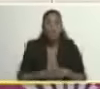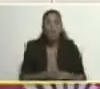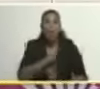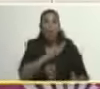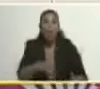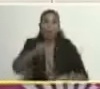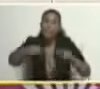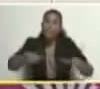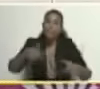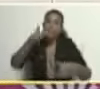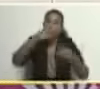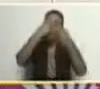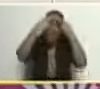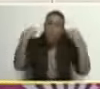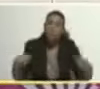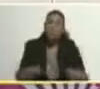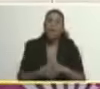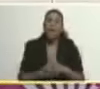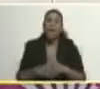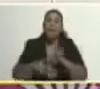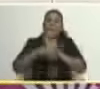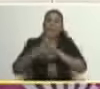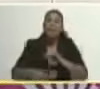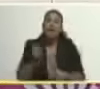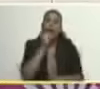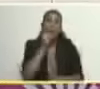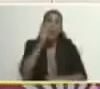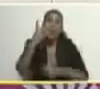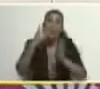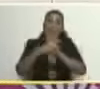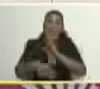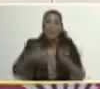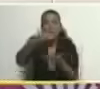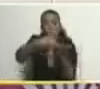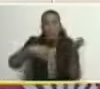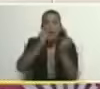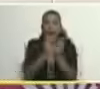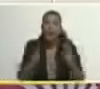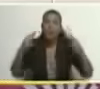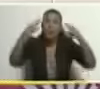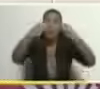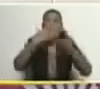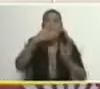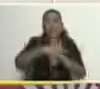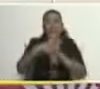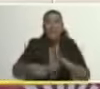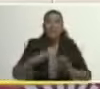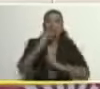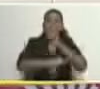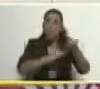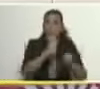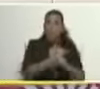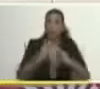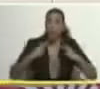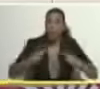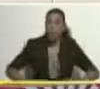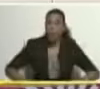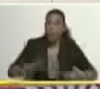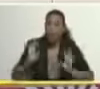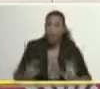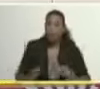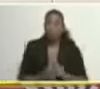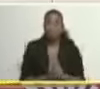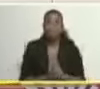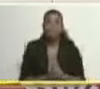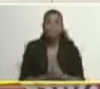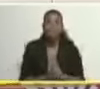contra de su población, que violan los principios y propósitos de la Carta de Naciones Unidas el derecho internacional y el derecho internacional